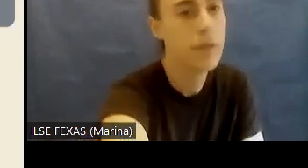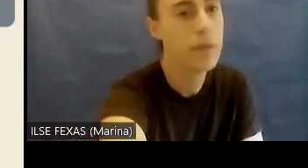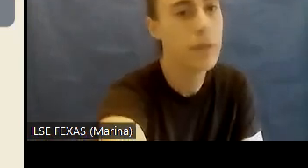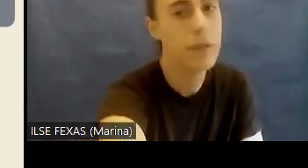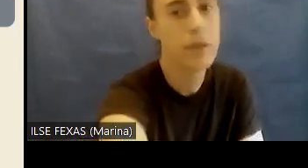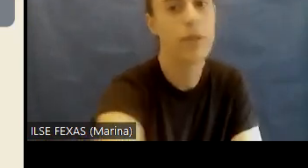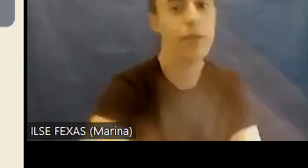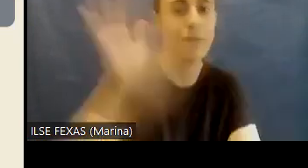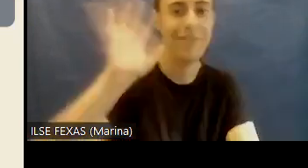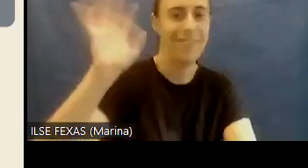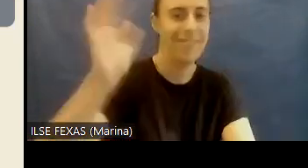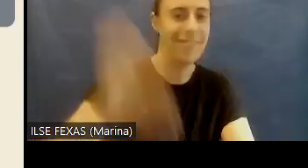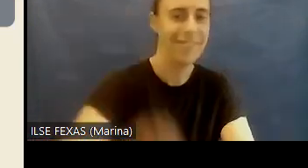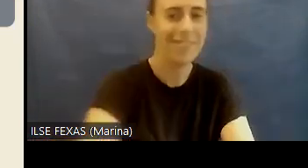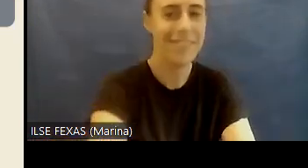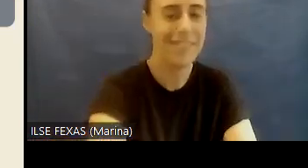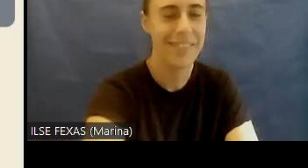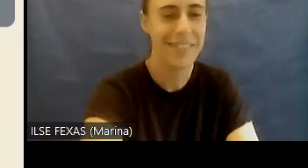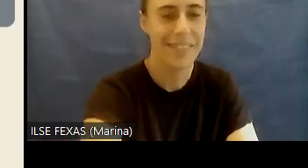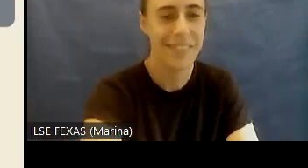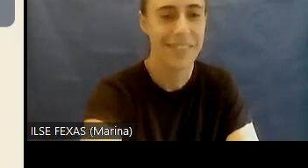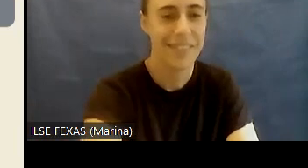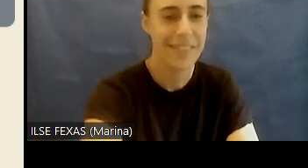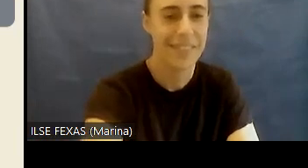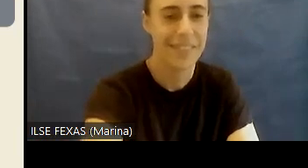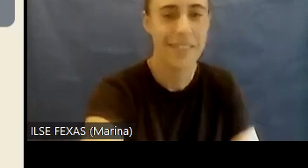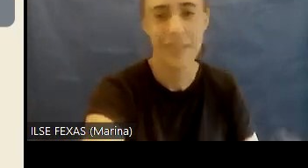Hola Marina. Buenas tardes.